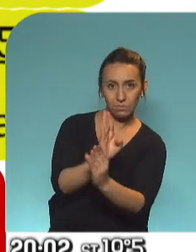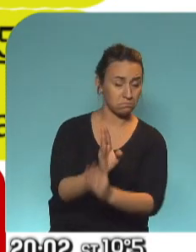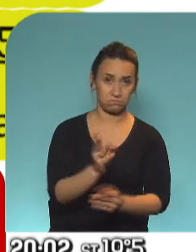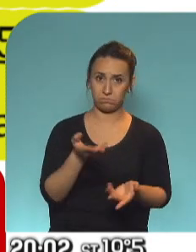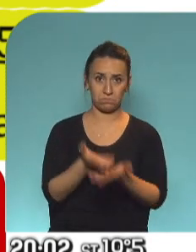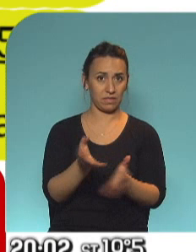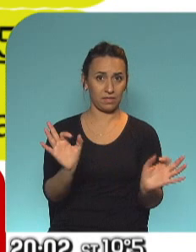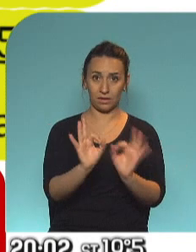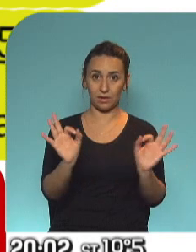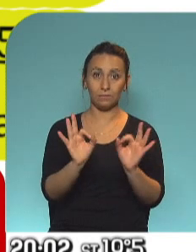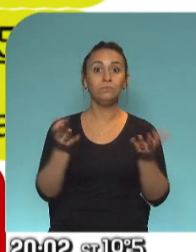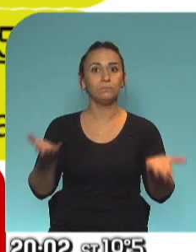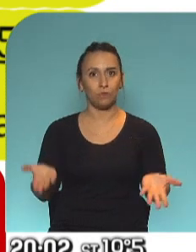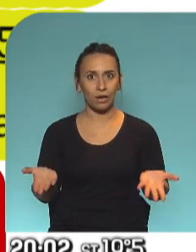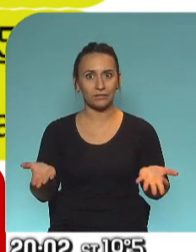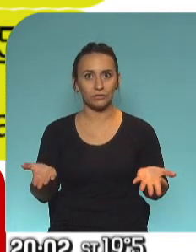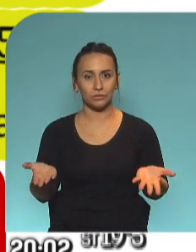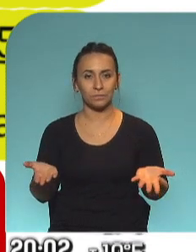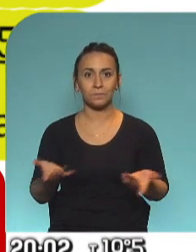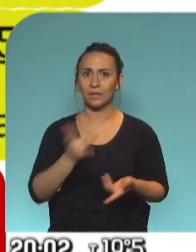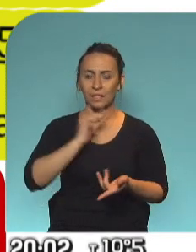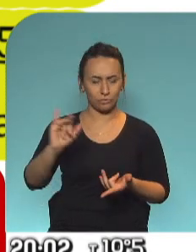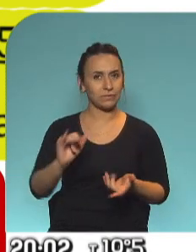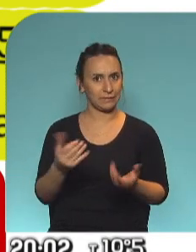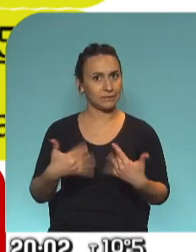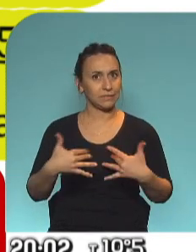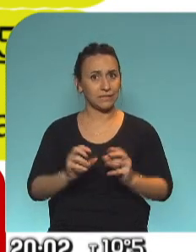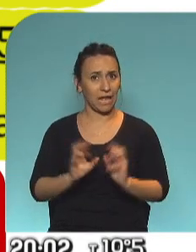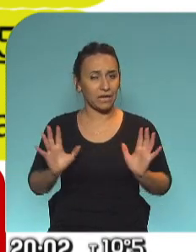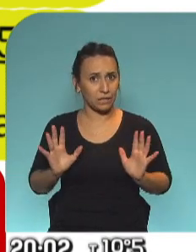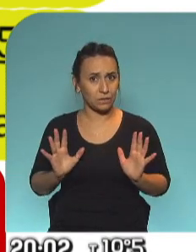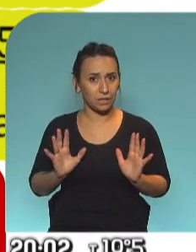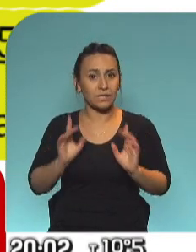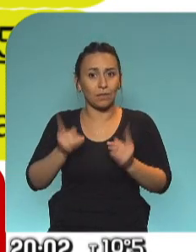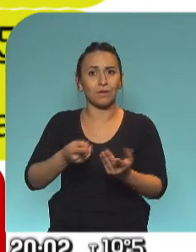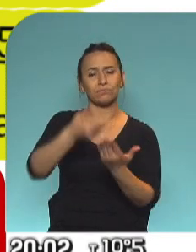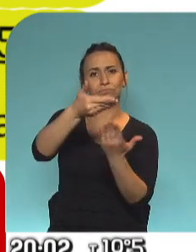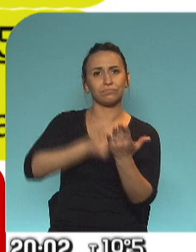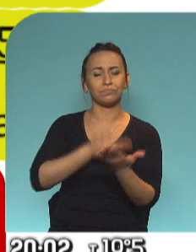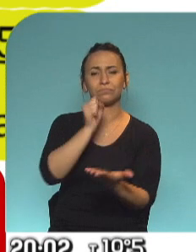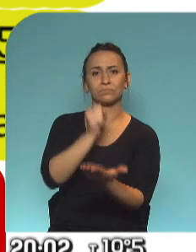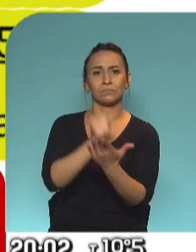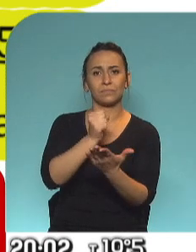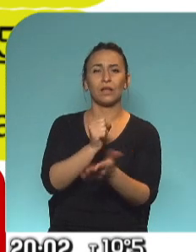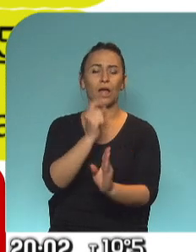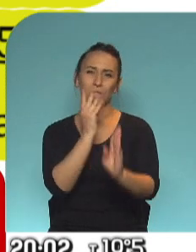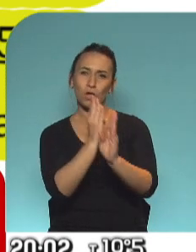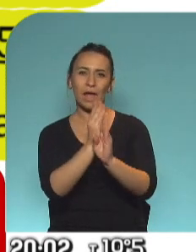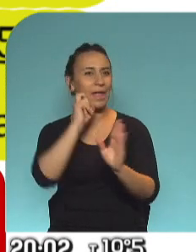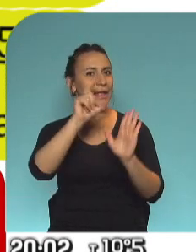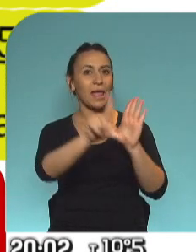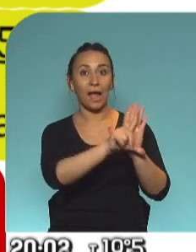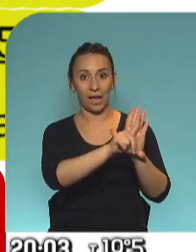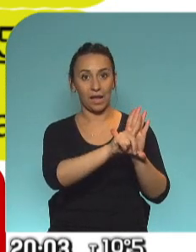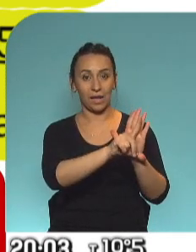tiene semejante calibre la denuncia y la carátula de espionaje ilegal, donde habla